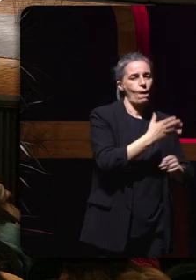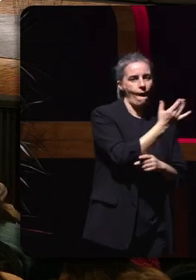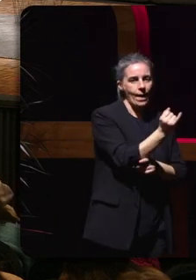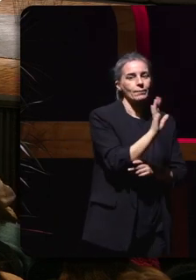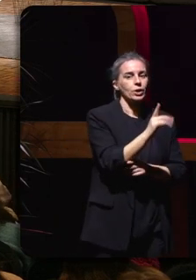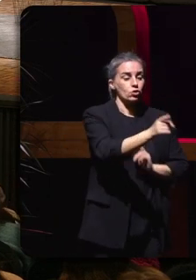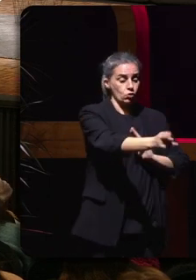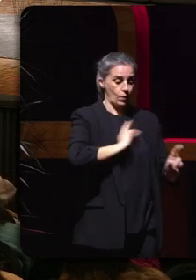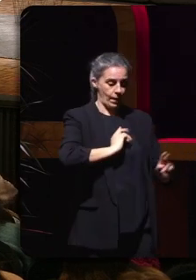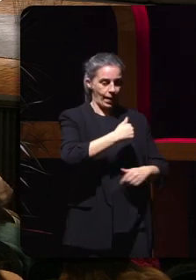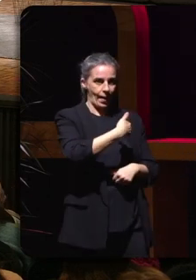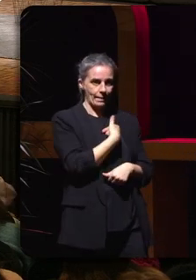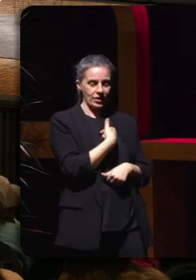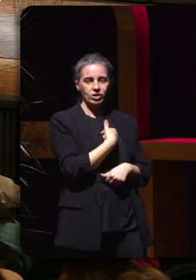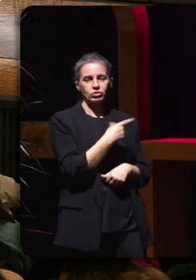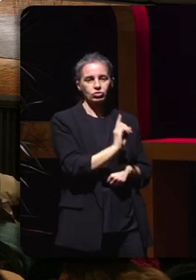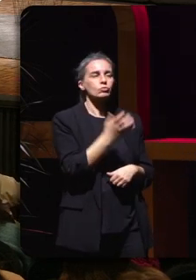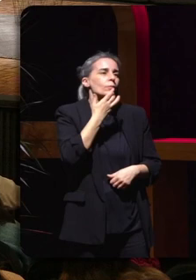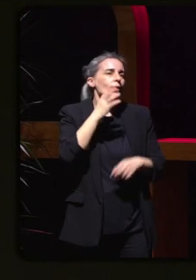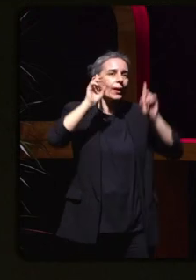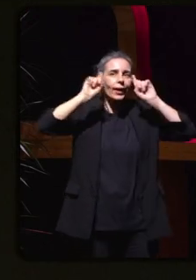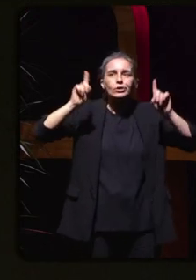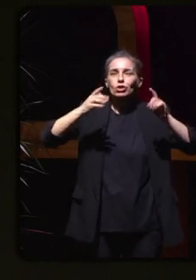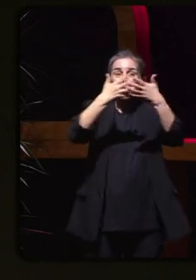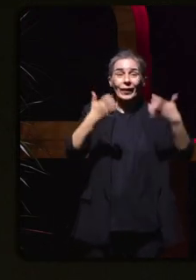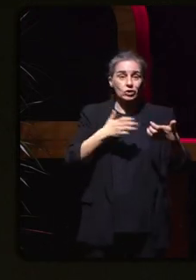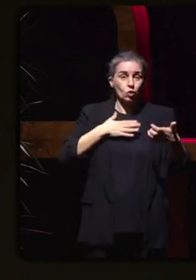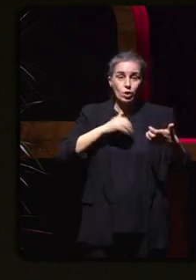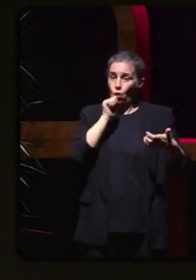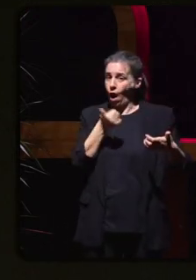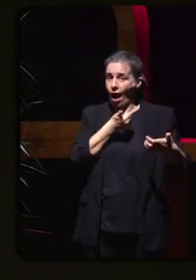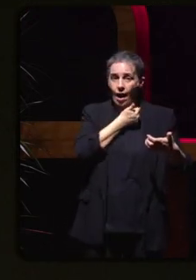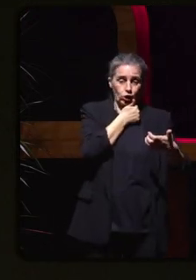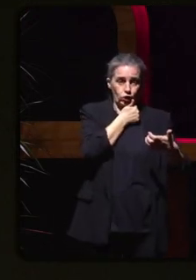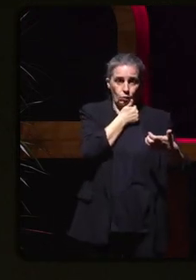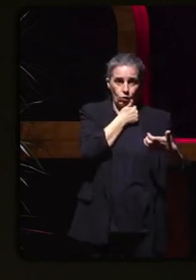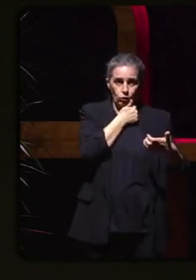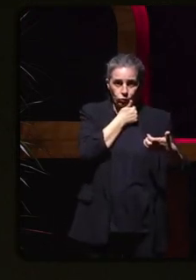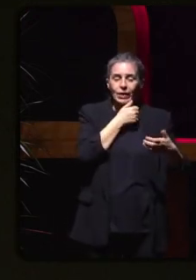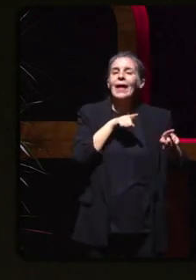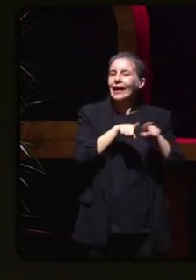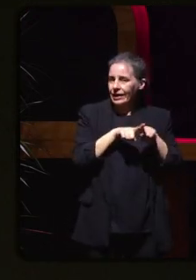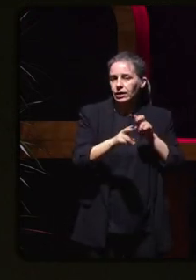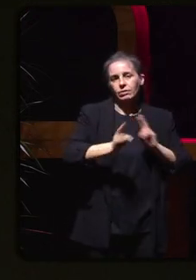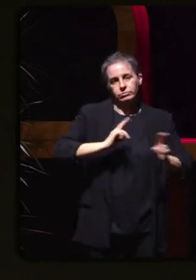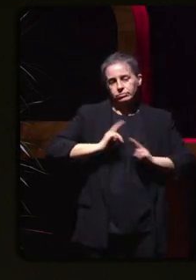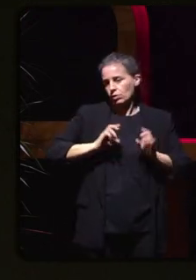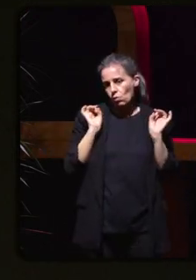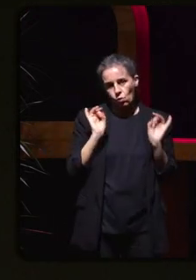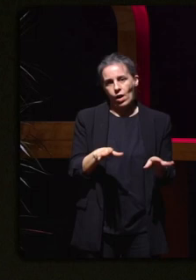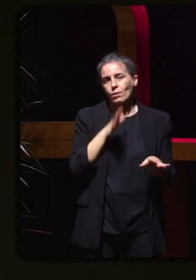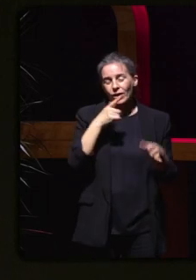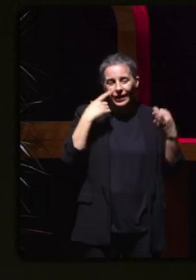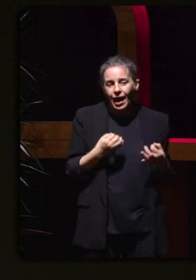mí o sea que irían a si el texto fuera anónimo la crítica estaría igual porque es una crítica al país